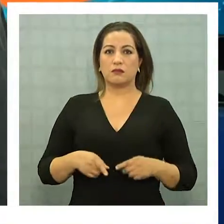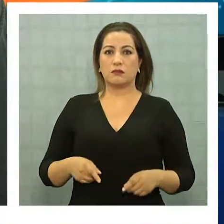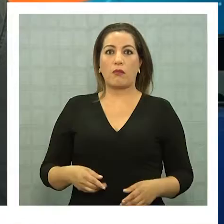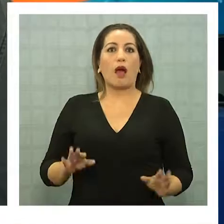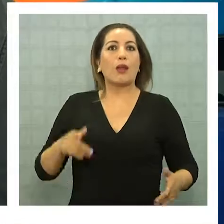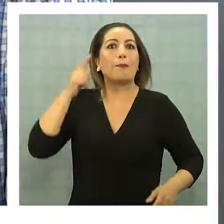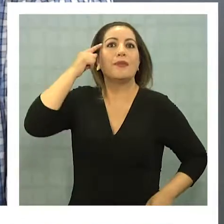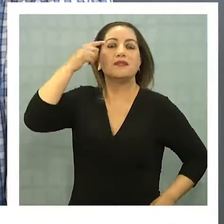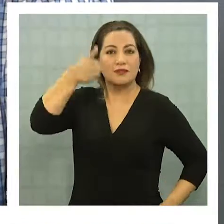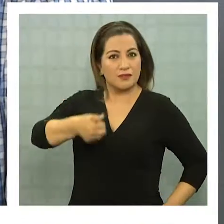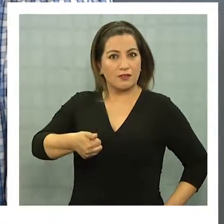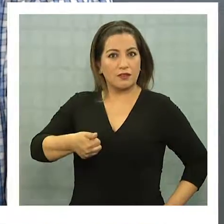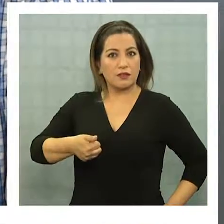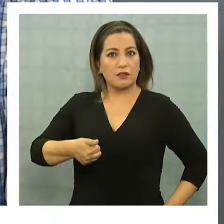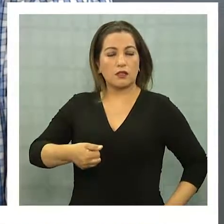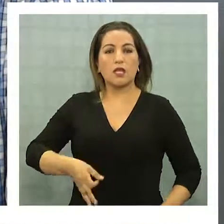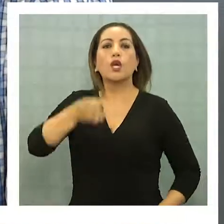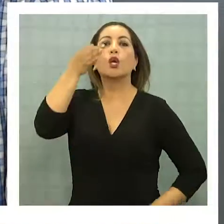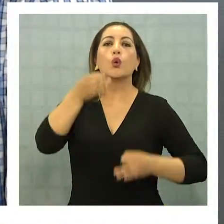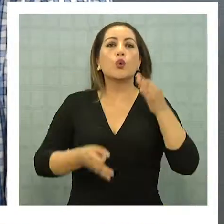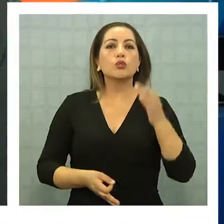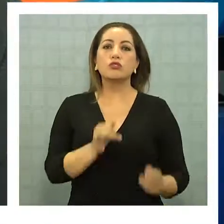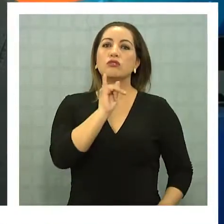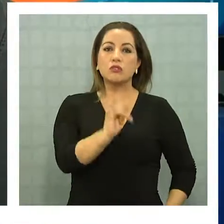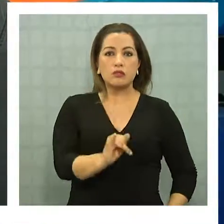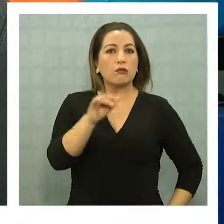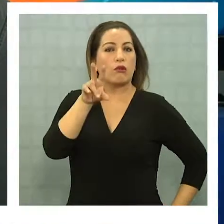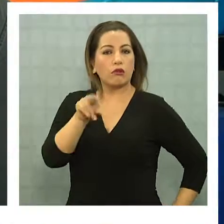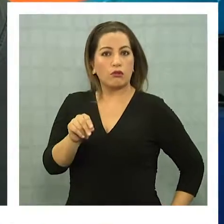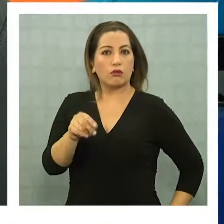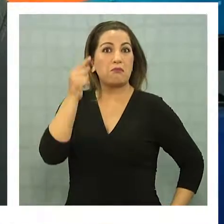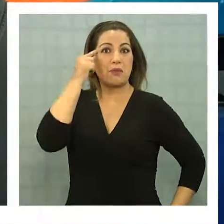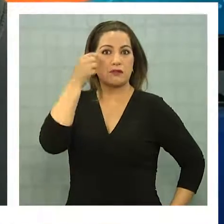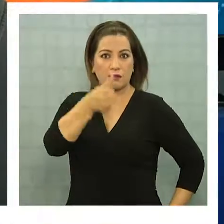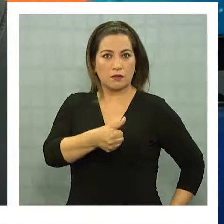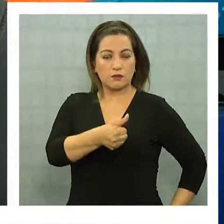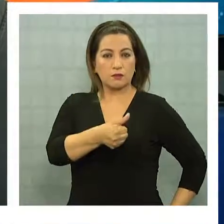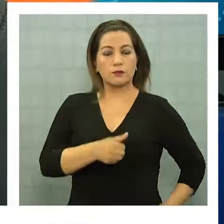poder razonar respecto de qué es lo que es justo y qué es lo que no es justo, ¿ya?